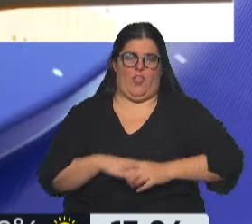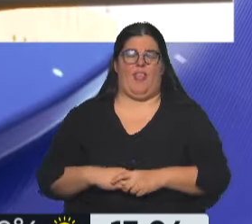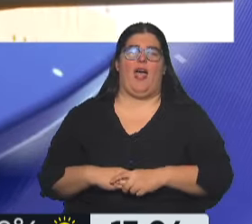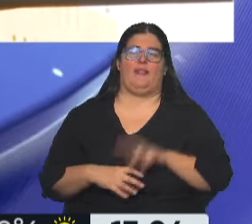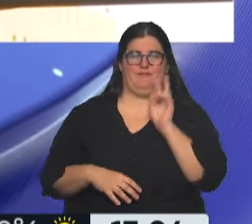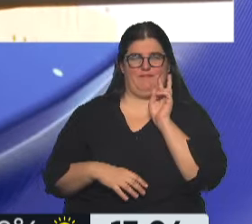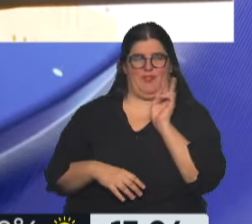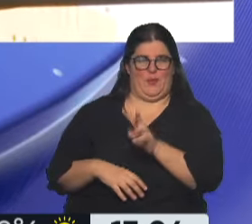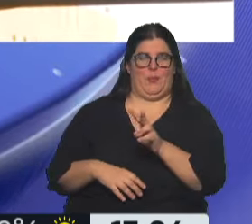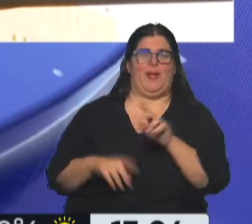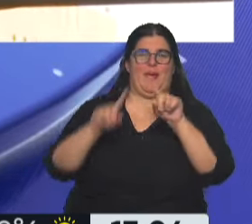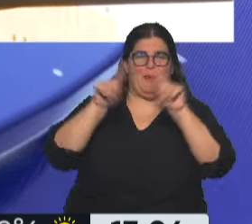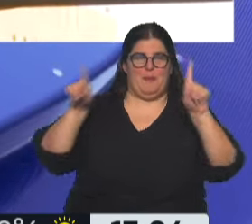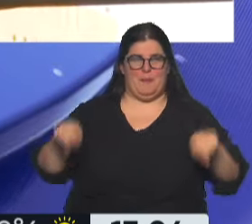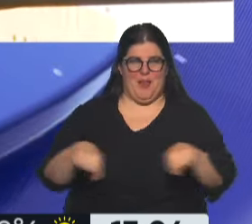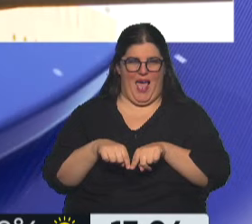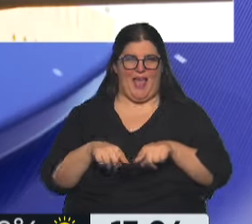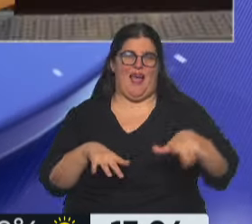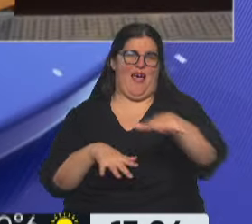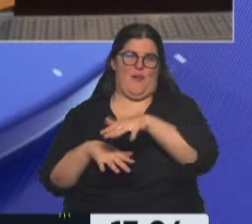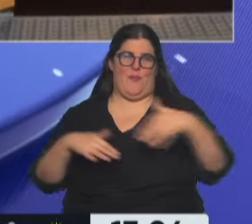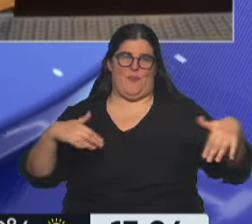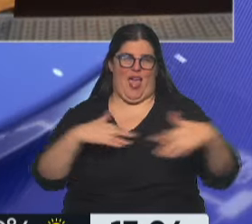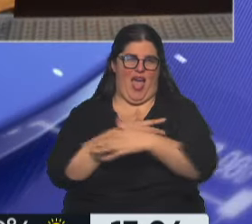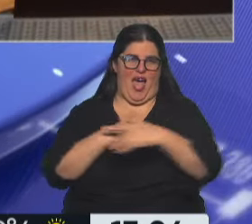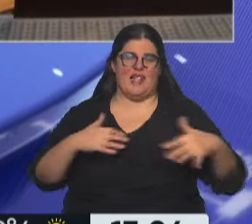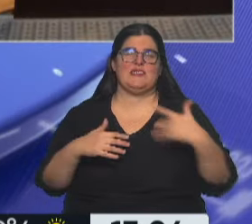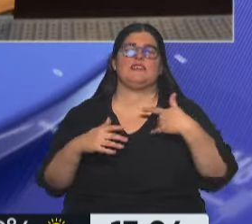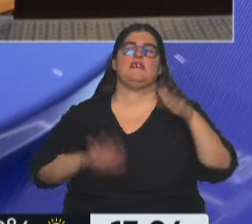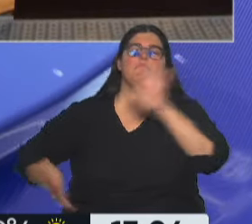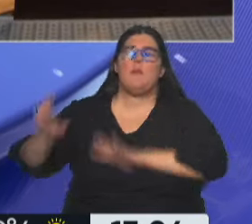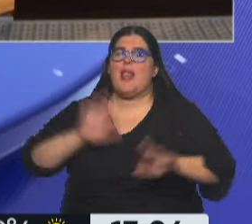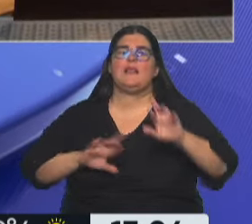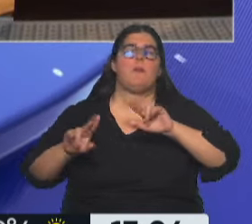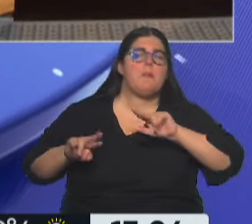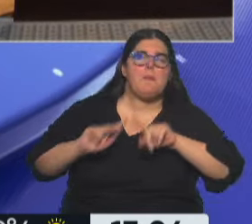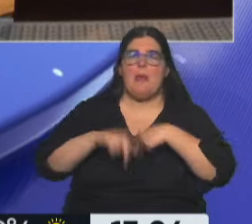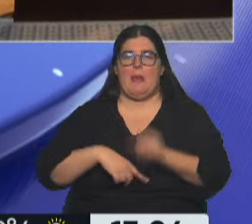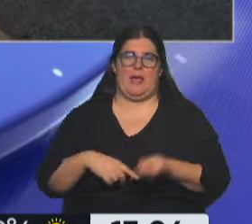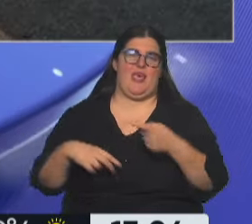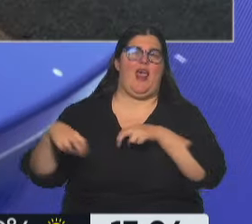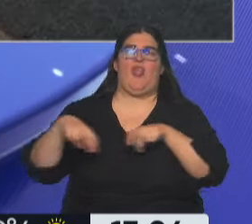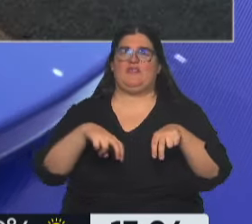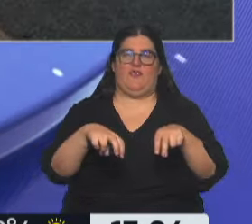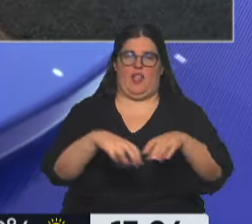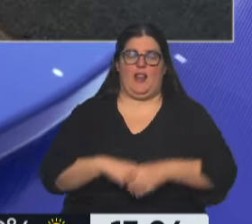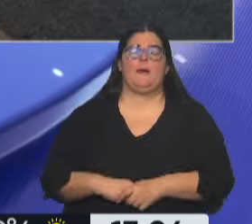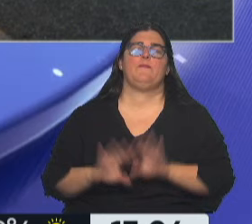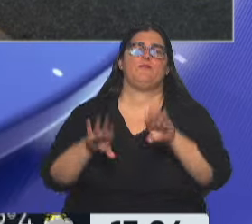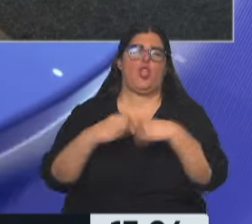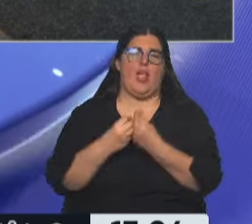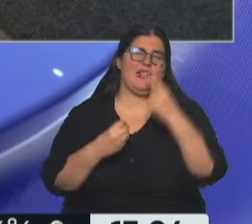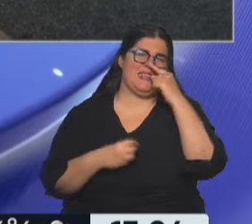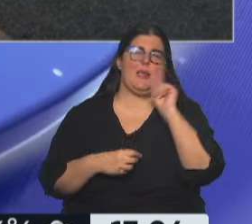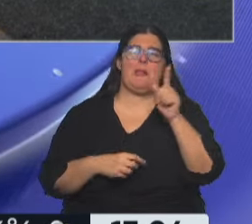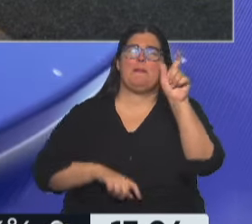viendo la placa, el organigrama y los preparativos de lo que será justamente el desfile de mañana. Decíamos 7.000 efectivos de